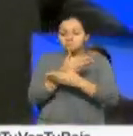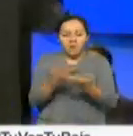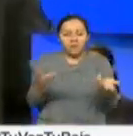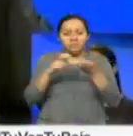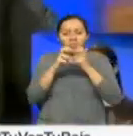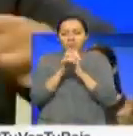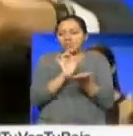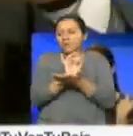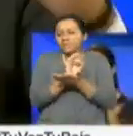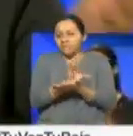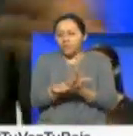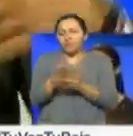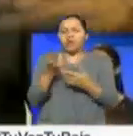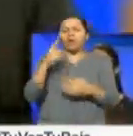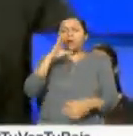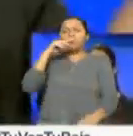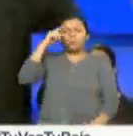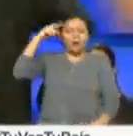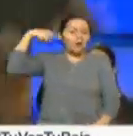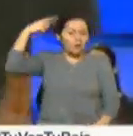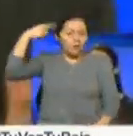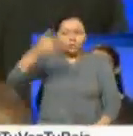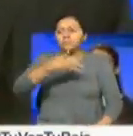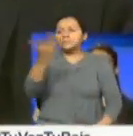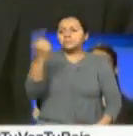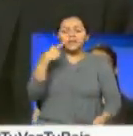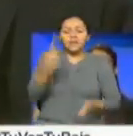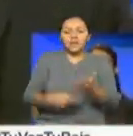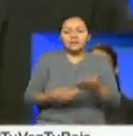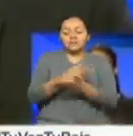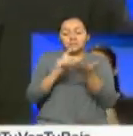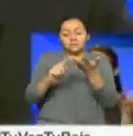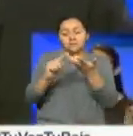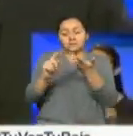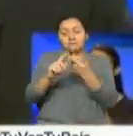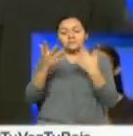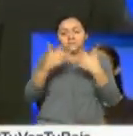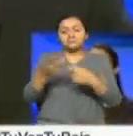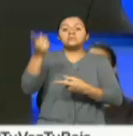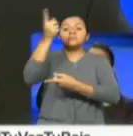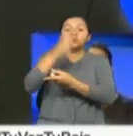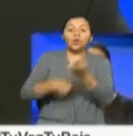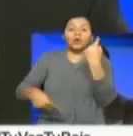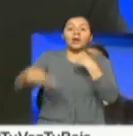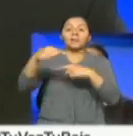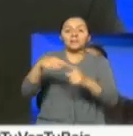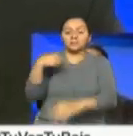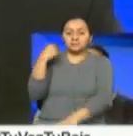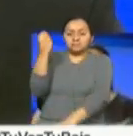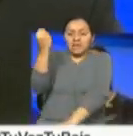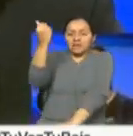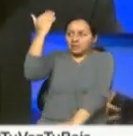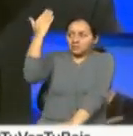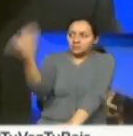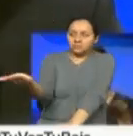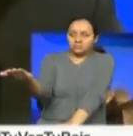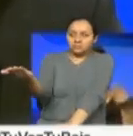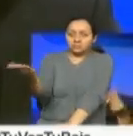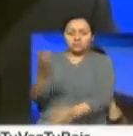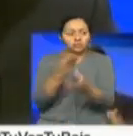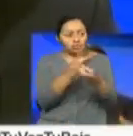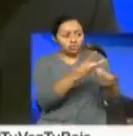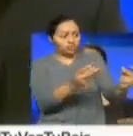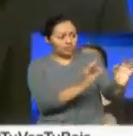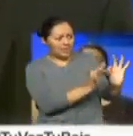qué mal que tratamos, que Correa es un loco, qué mal que tratamos una compañía seria. Regresó cuando pagó hasta el último centavo y reparó